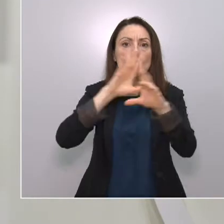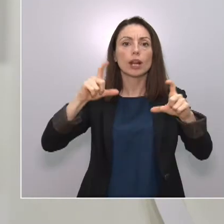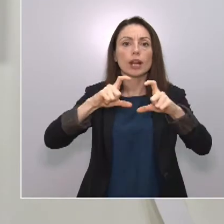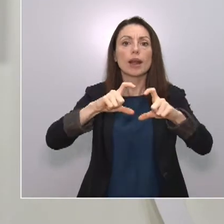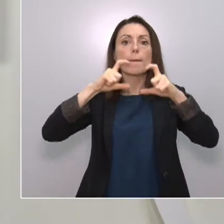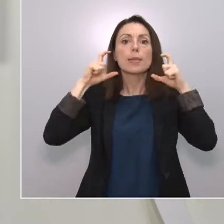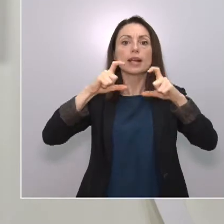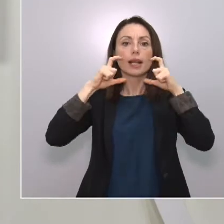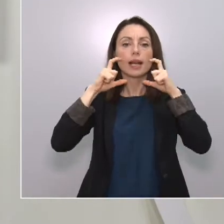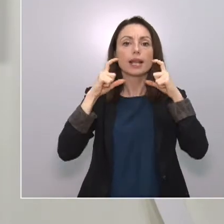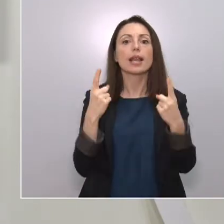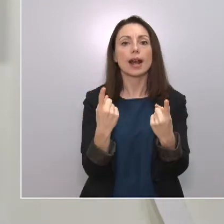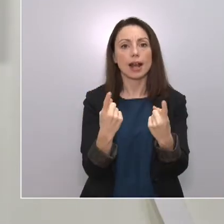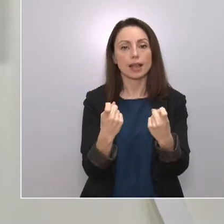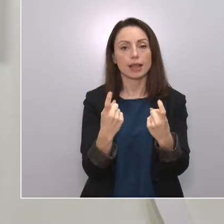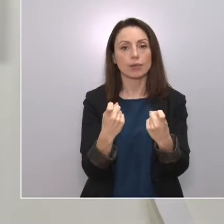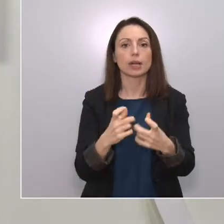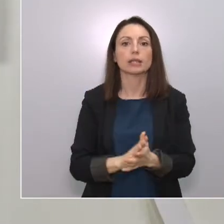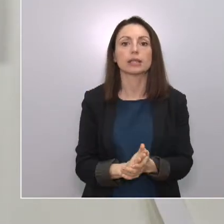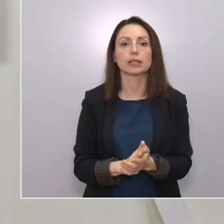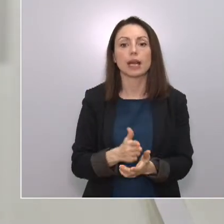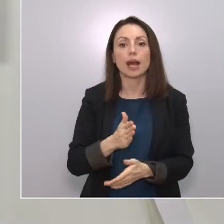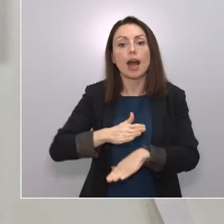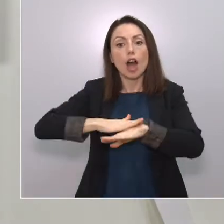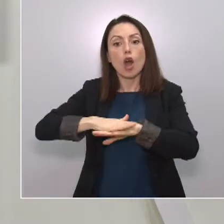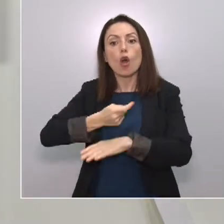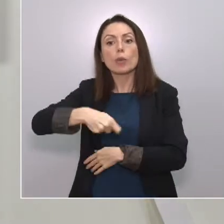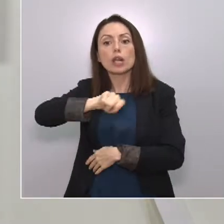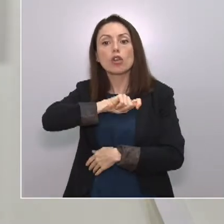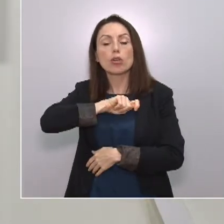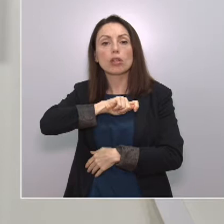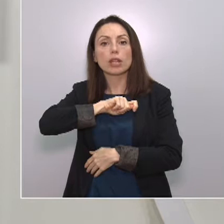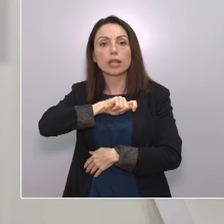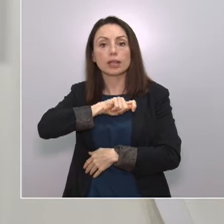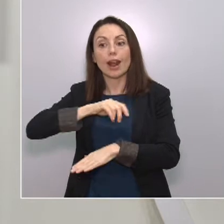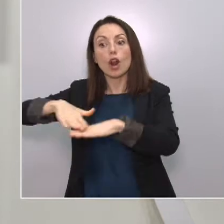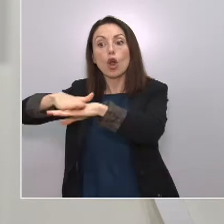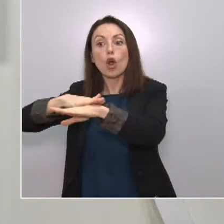uso de mascarillas. Y el Gobierno central debe indicar